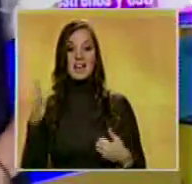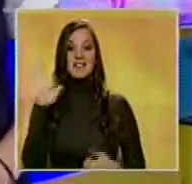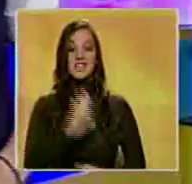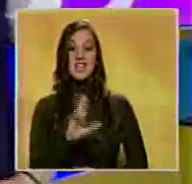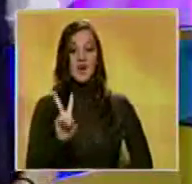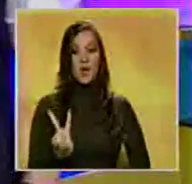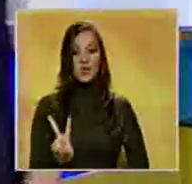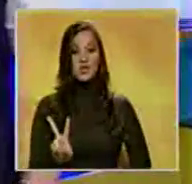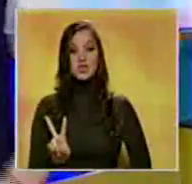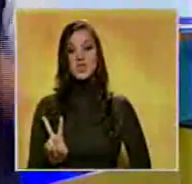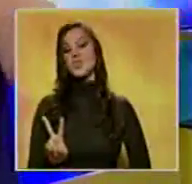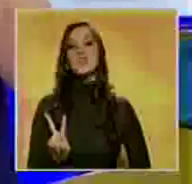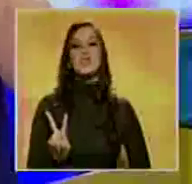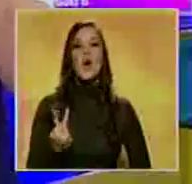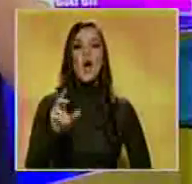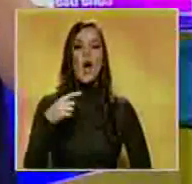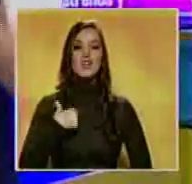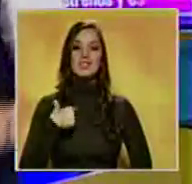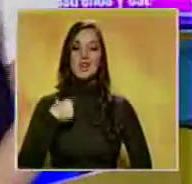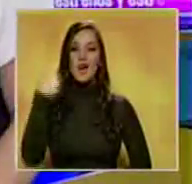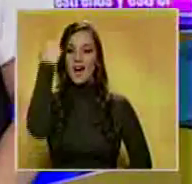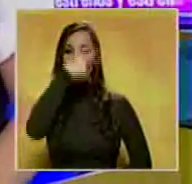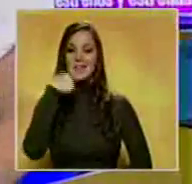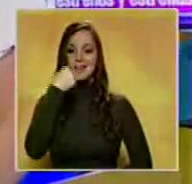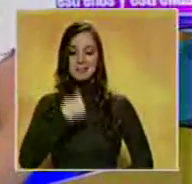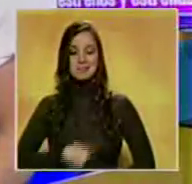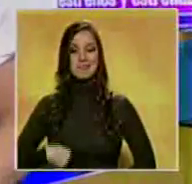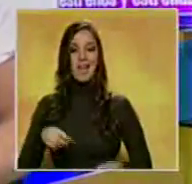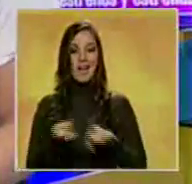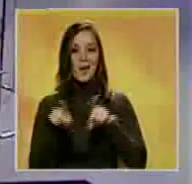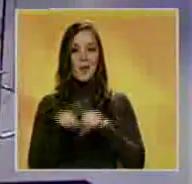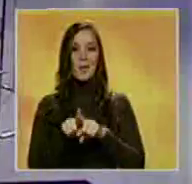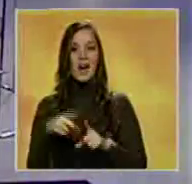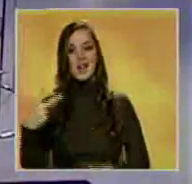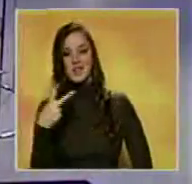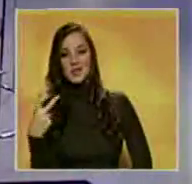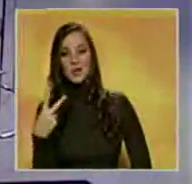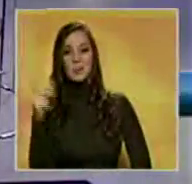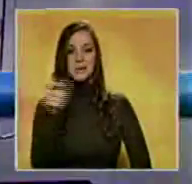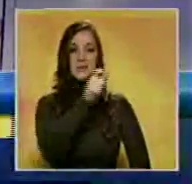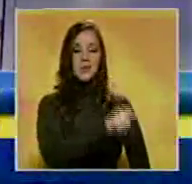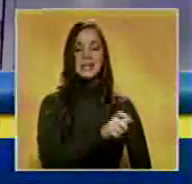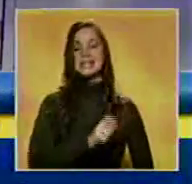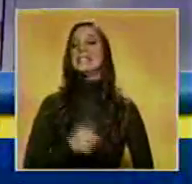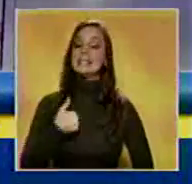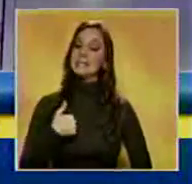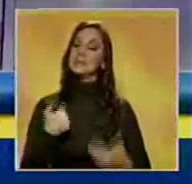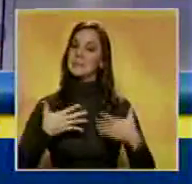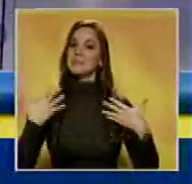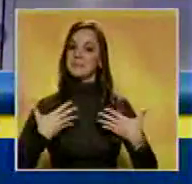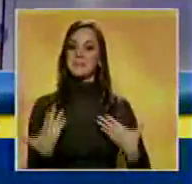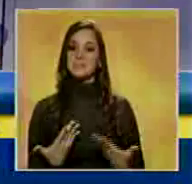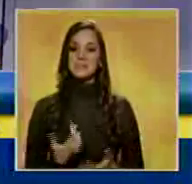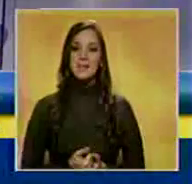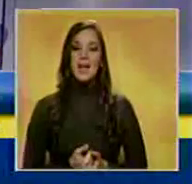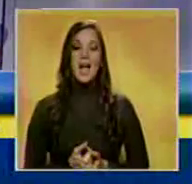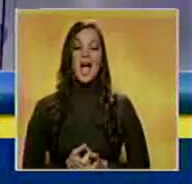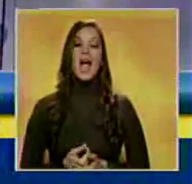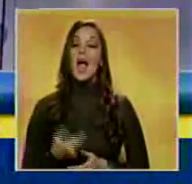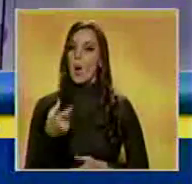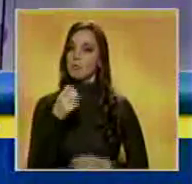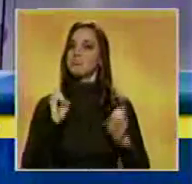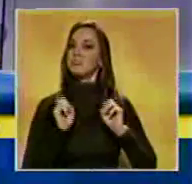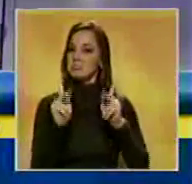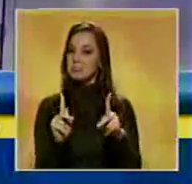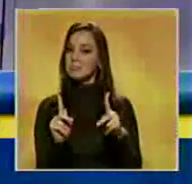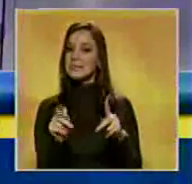Víctor. Me encanta, me uno encanta. Aquí y el otro acá. Pero sí, bueno, imagínate, muy contento. Sí, definitivamente, Somos Tú y Yo fue una oportunidad bárbara